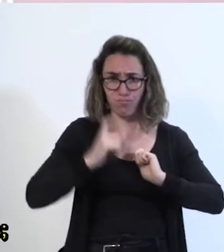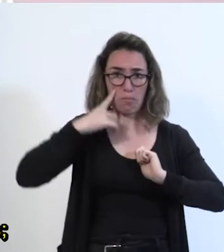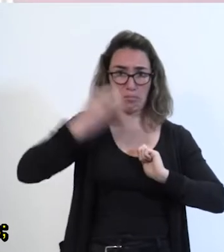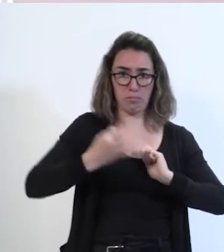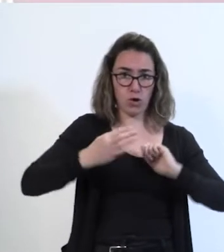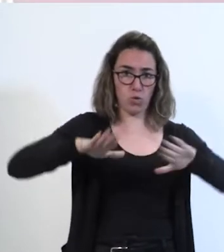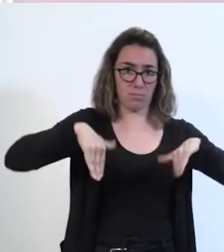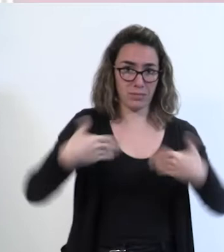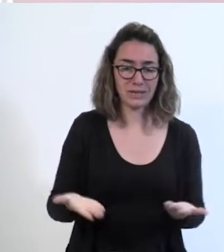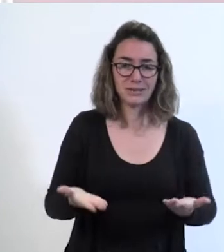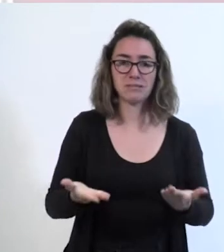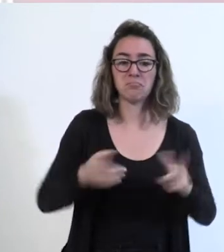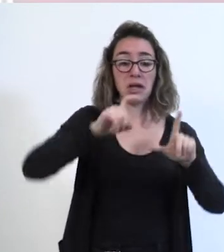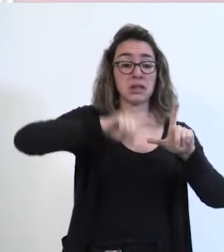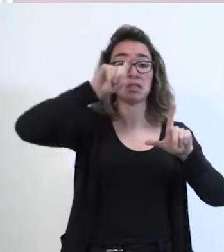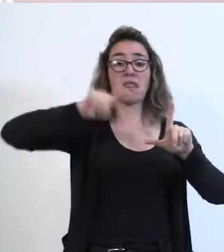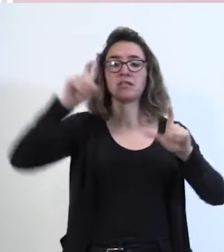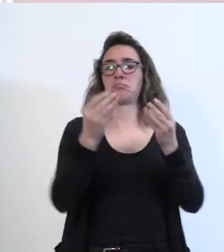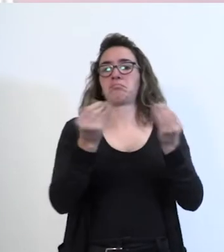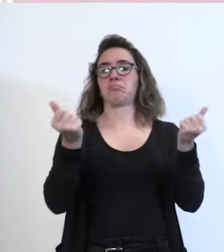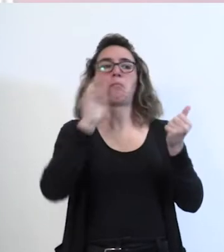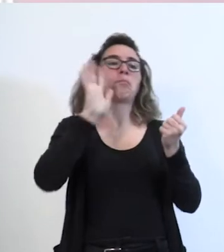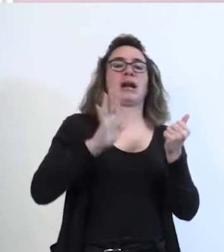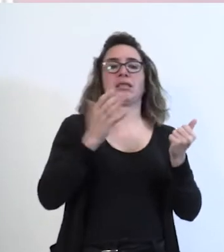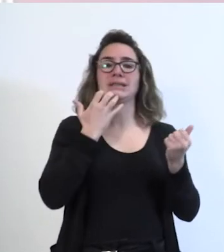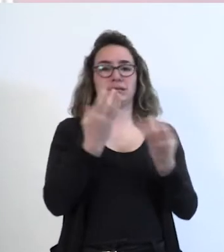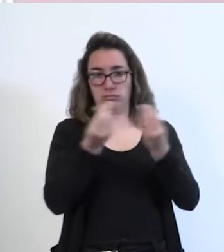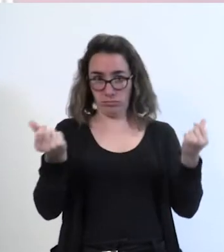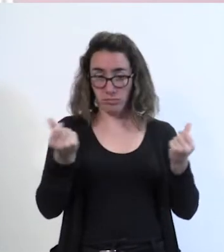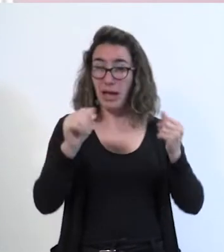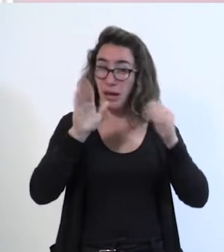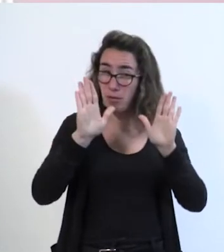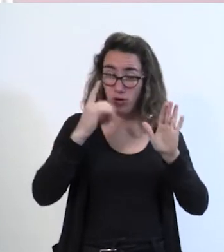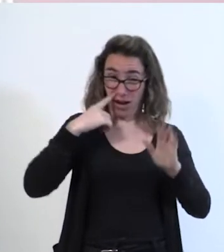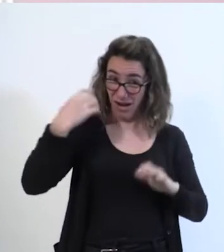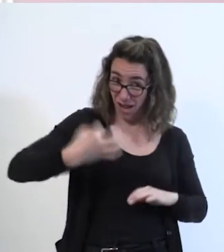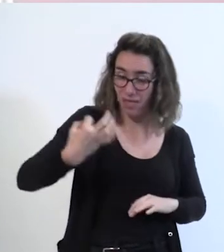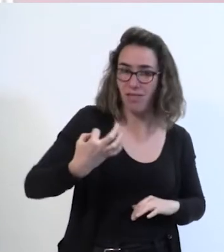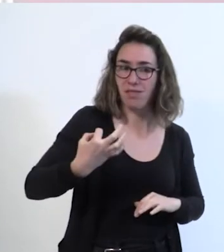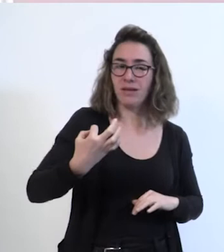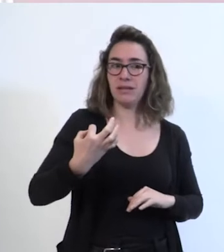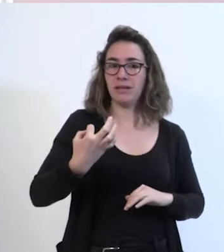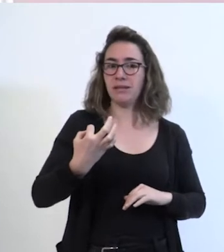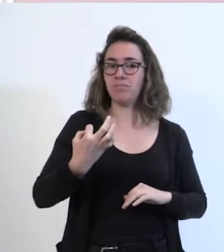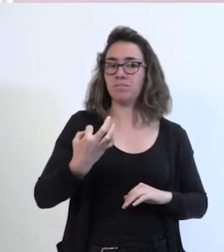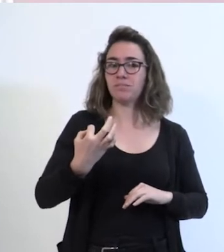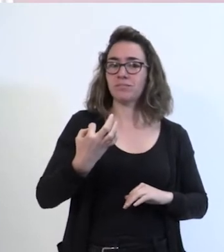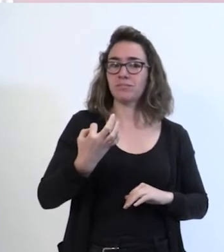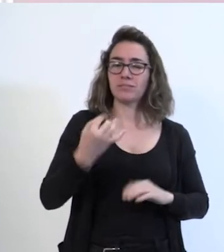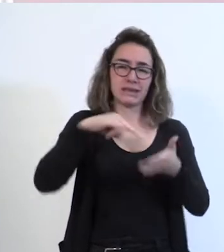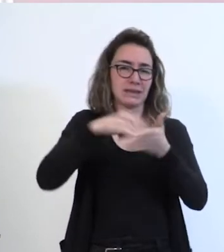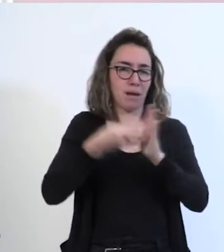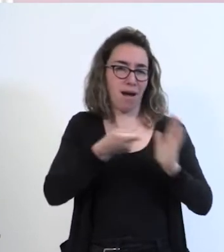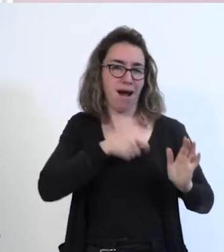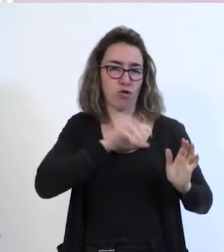las mujeres, pero elimino las estadísticas. Sin embargo, sí que hay un Sistema